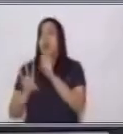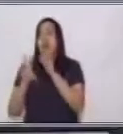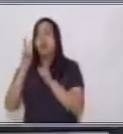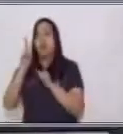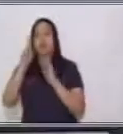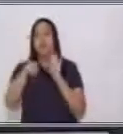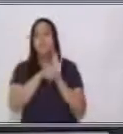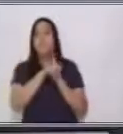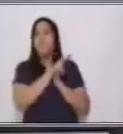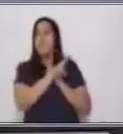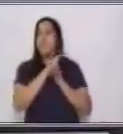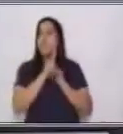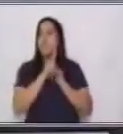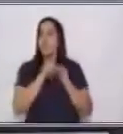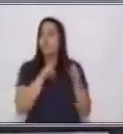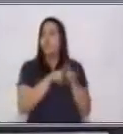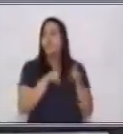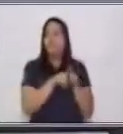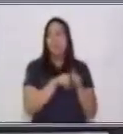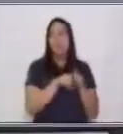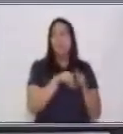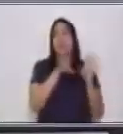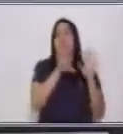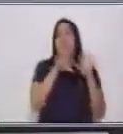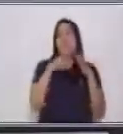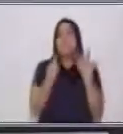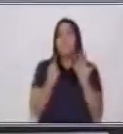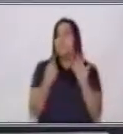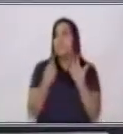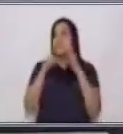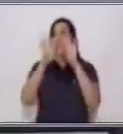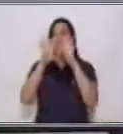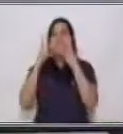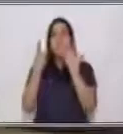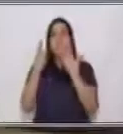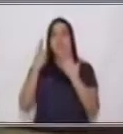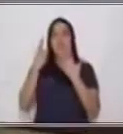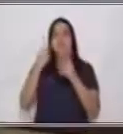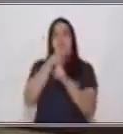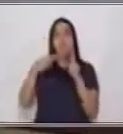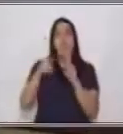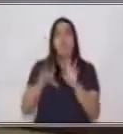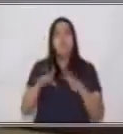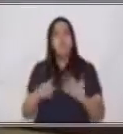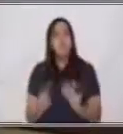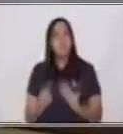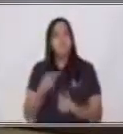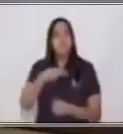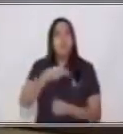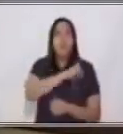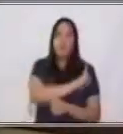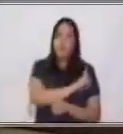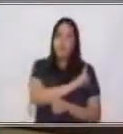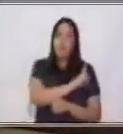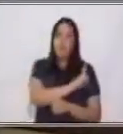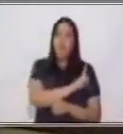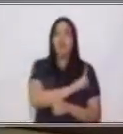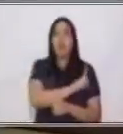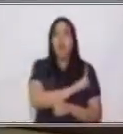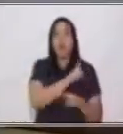ocupar? 2, 1. Segunda fila, primer columna. ¿Y z? ¿Cuál va a ser